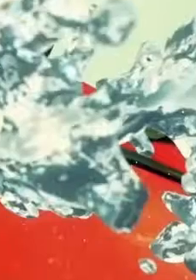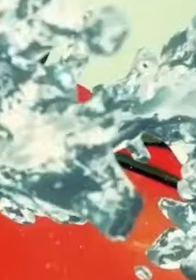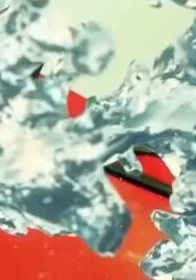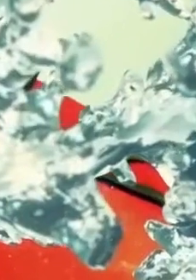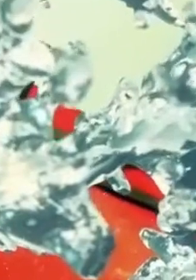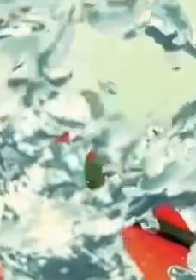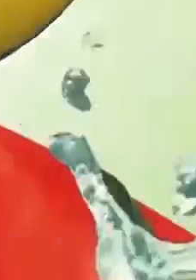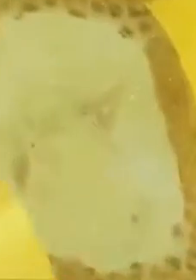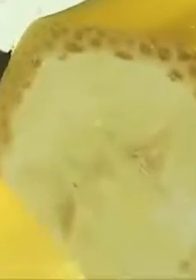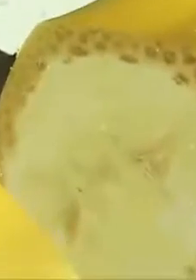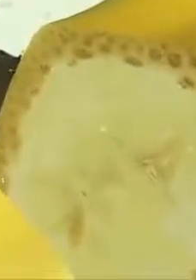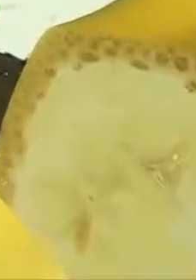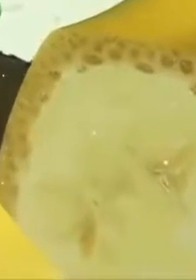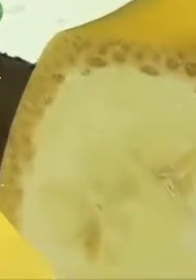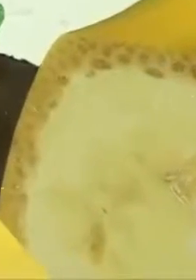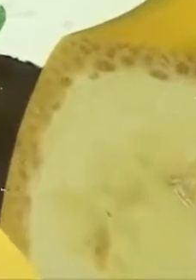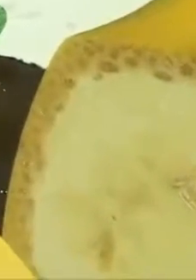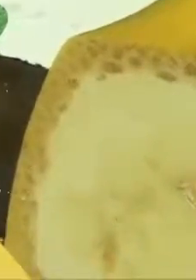restricciones.